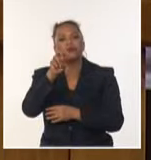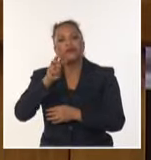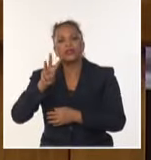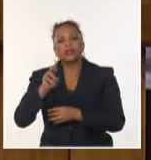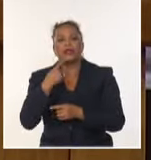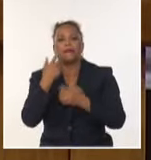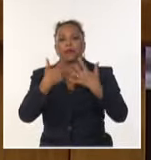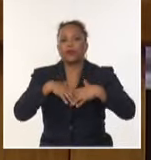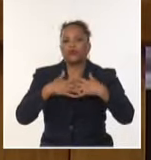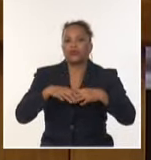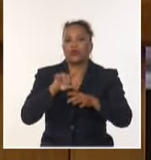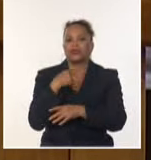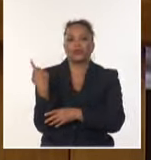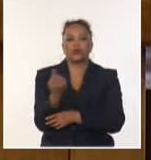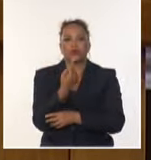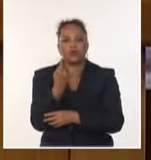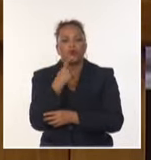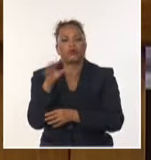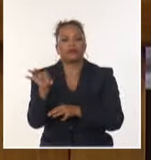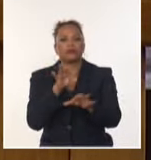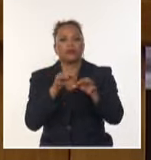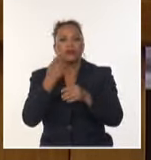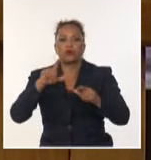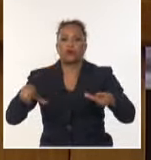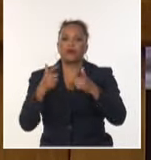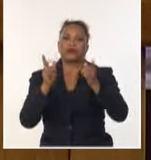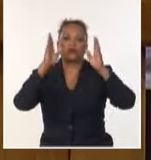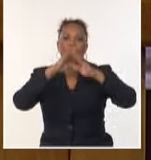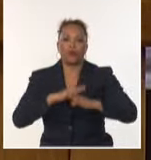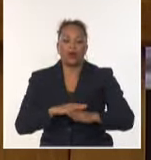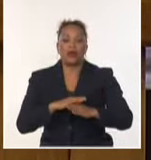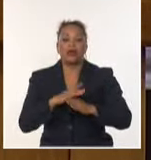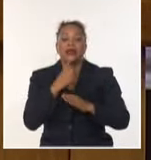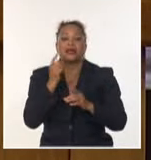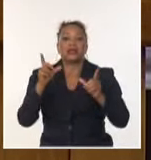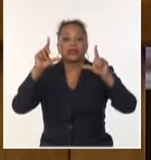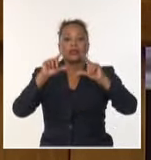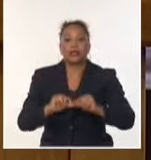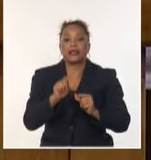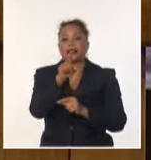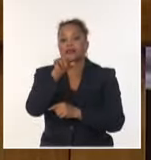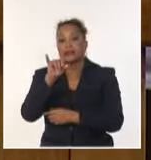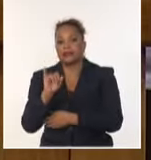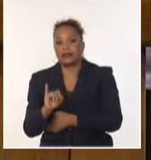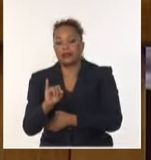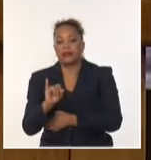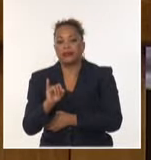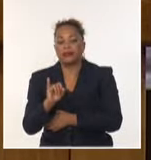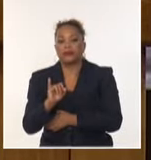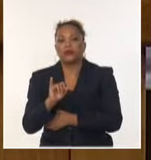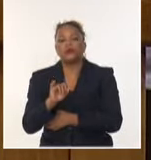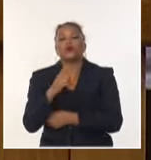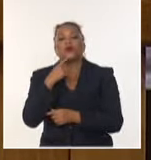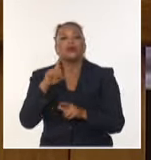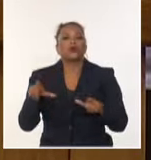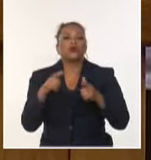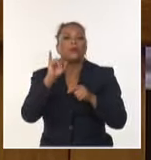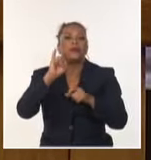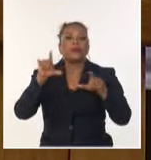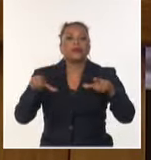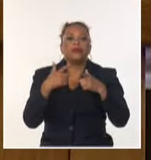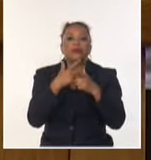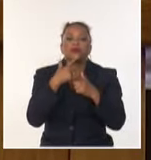producciones físicas seleccionadas se incumplen y se decrece en 16. Entre los incumplimientos se destaca la harina de